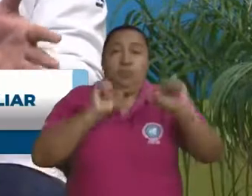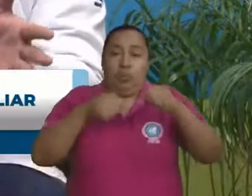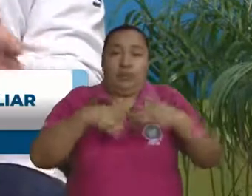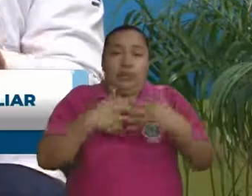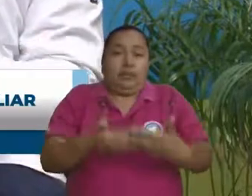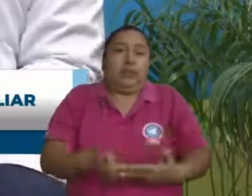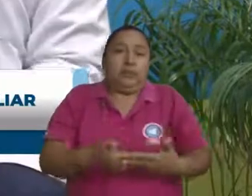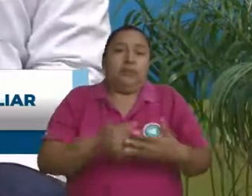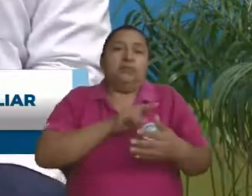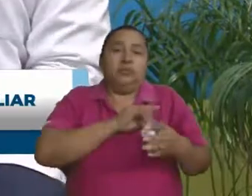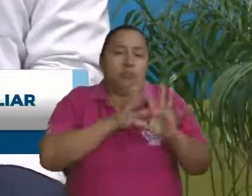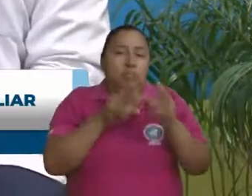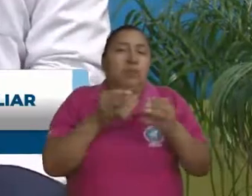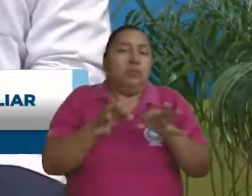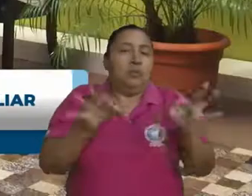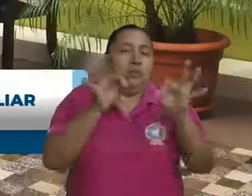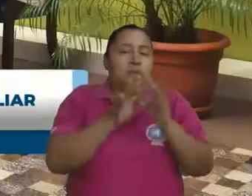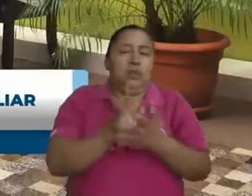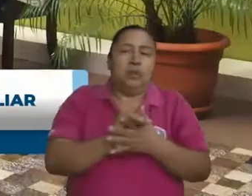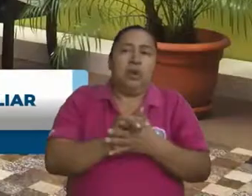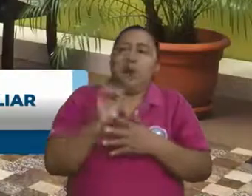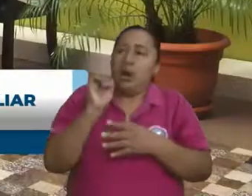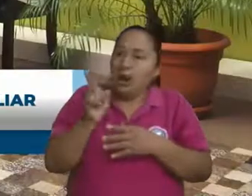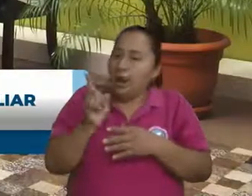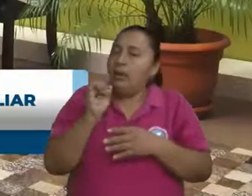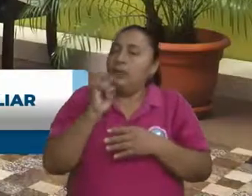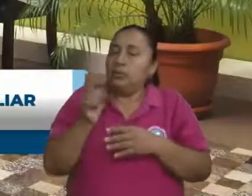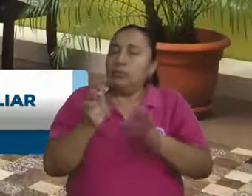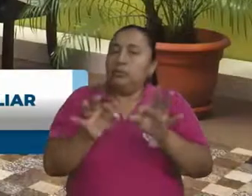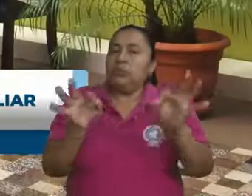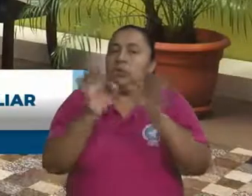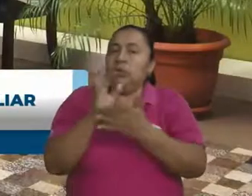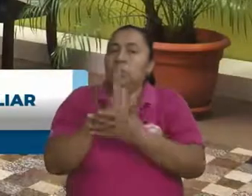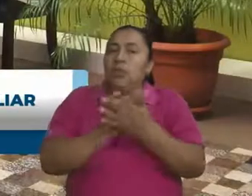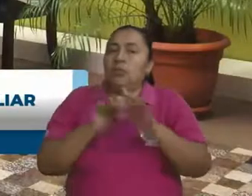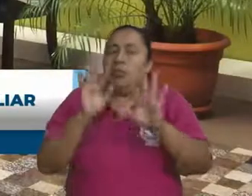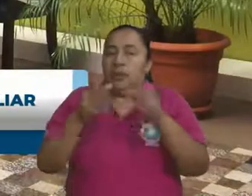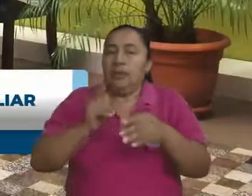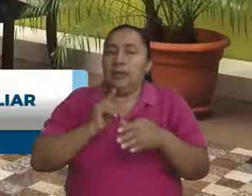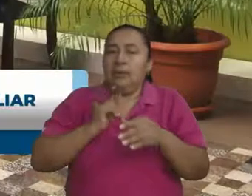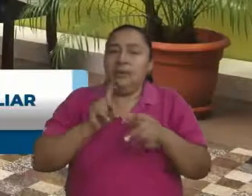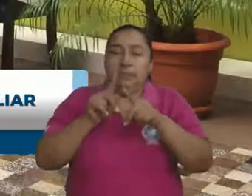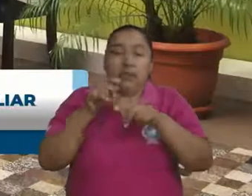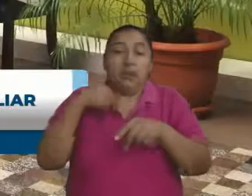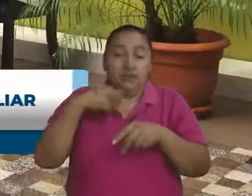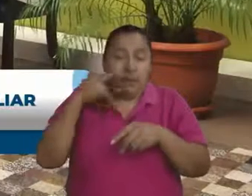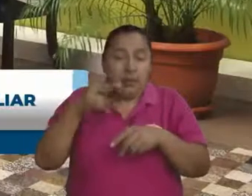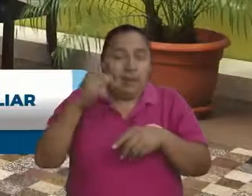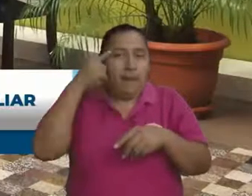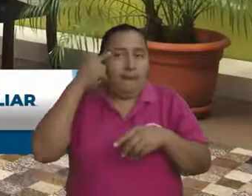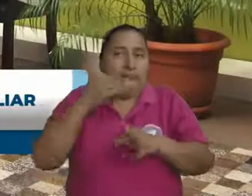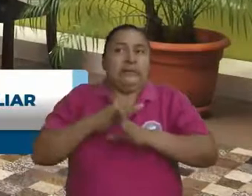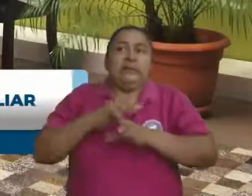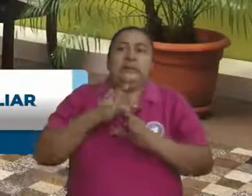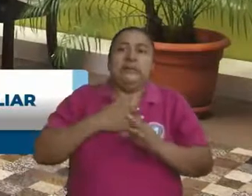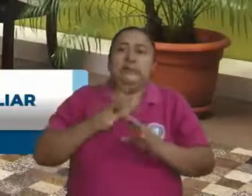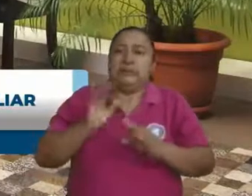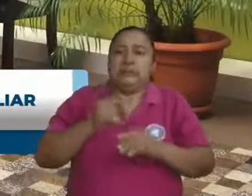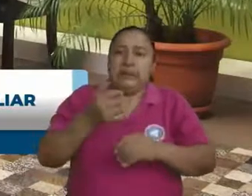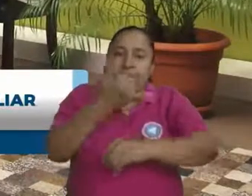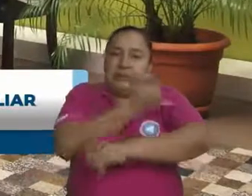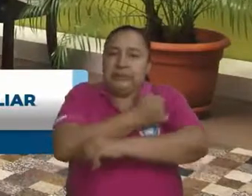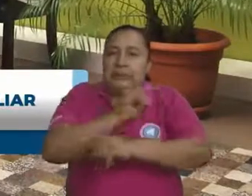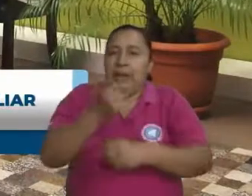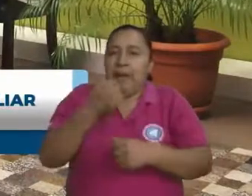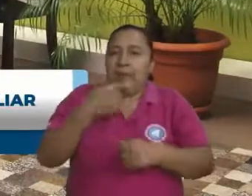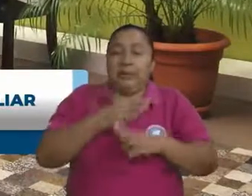grupo de mujeres importante. Porque esto que estamos diciendo ya, quizás algunas mujeres que nos están viendo van a dejar de planificar y van a